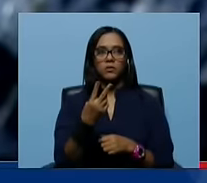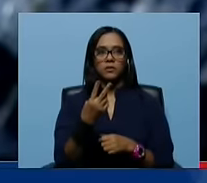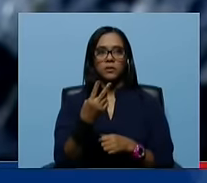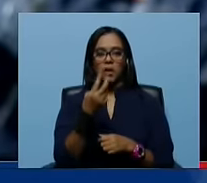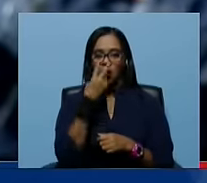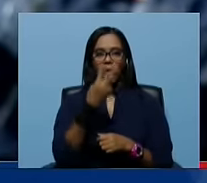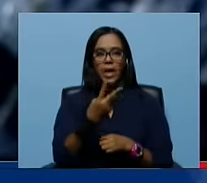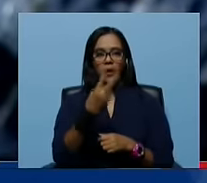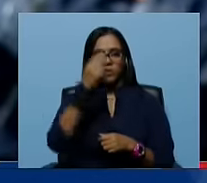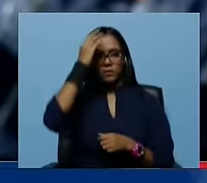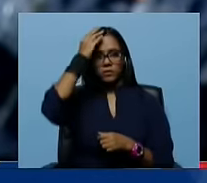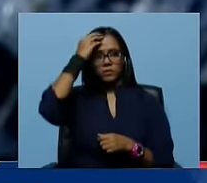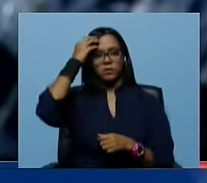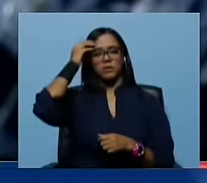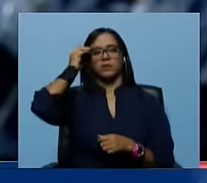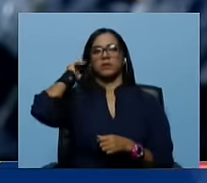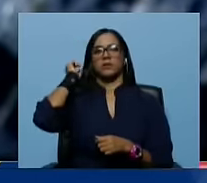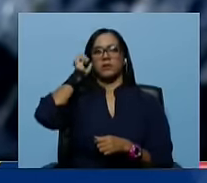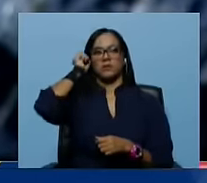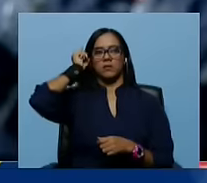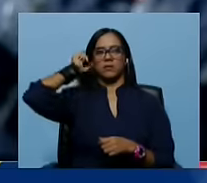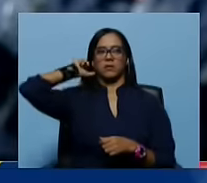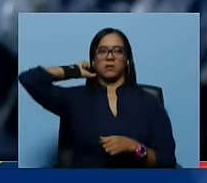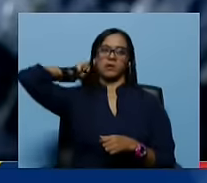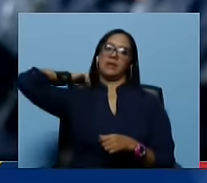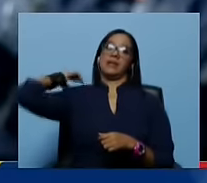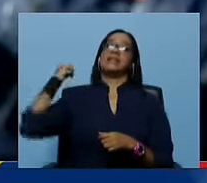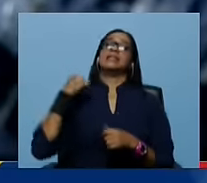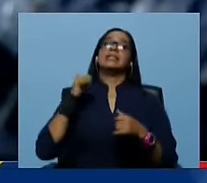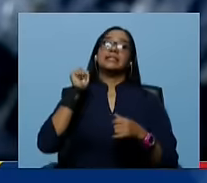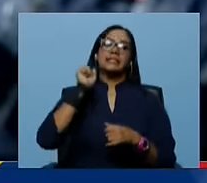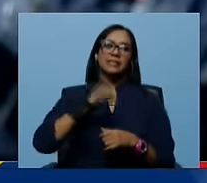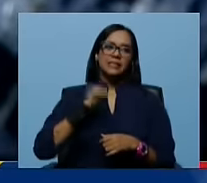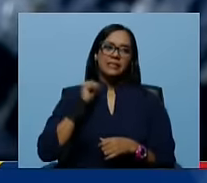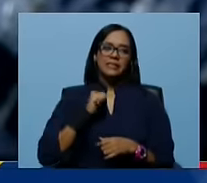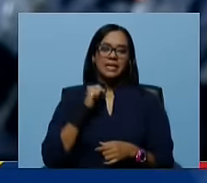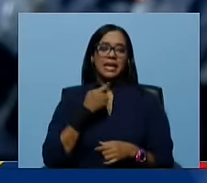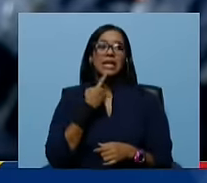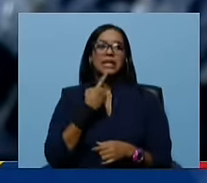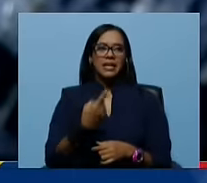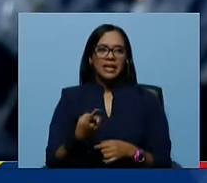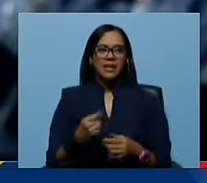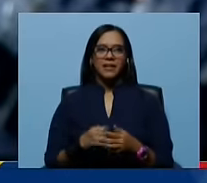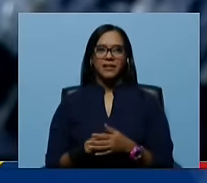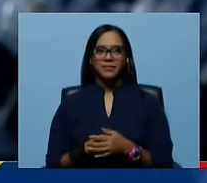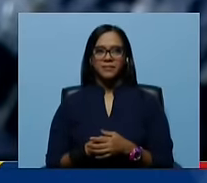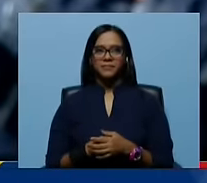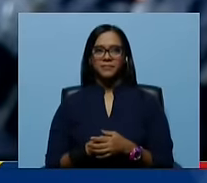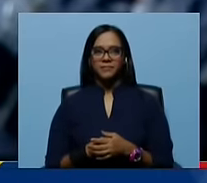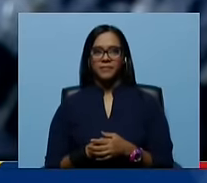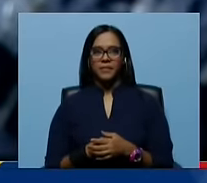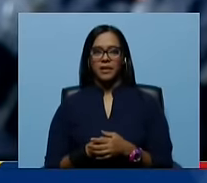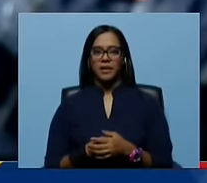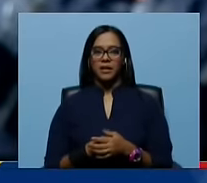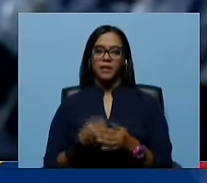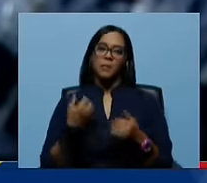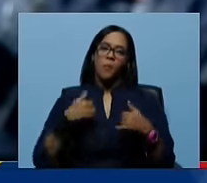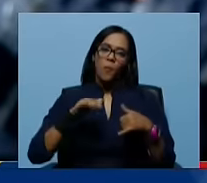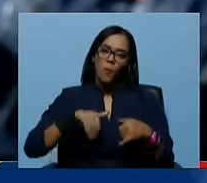Lo veo. Si les contara, seguramente dejaré escrito esos